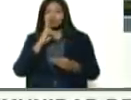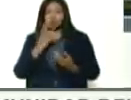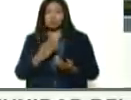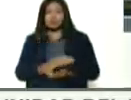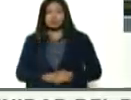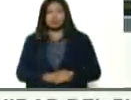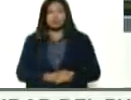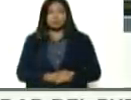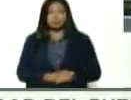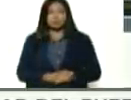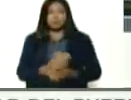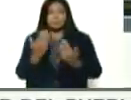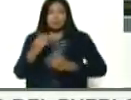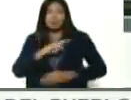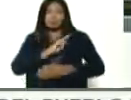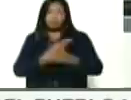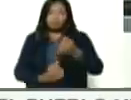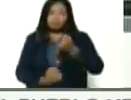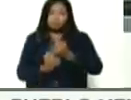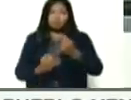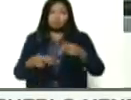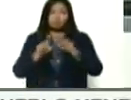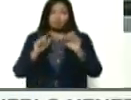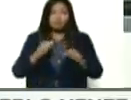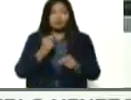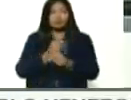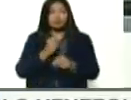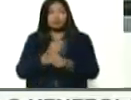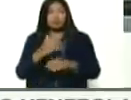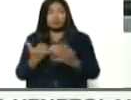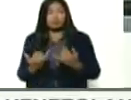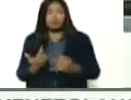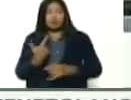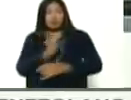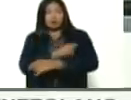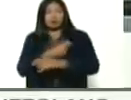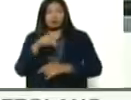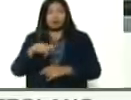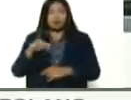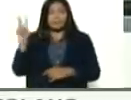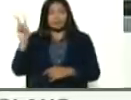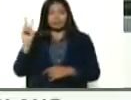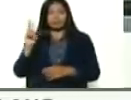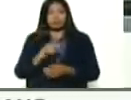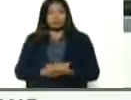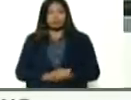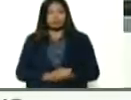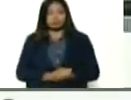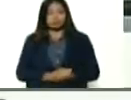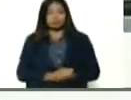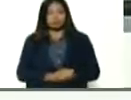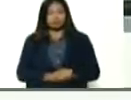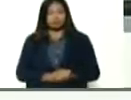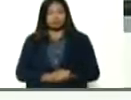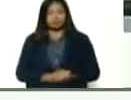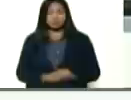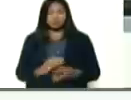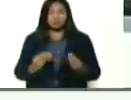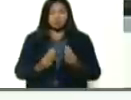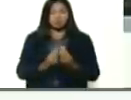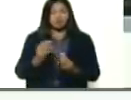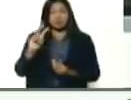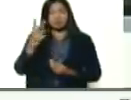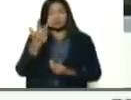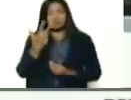viene a reforzar el trabajo de la vacunación en venezuela con la tercera